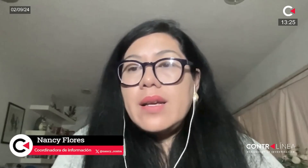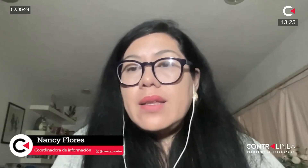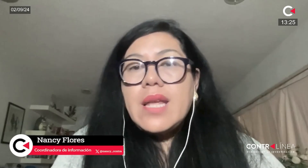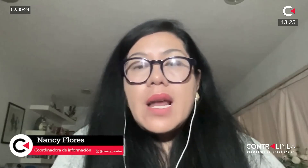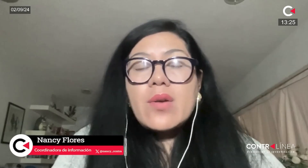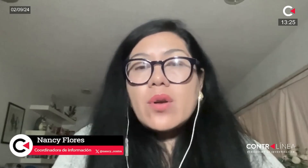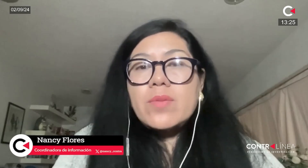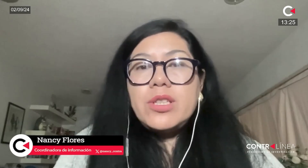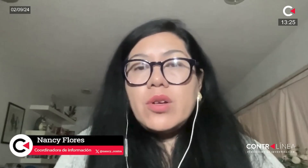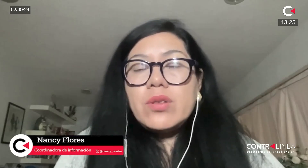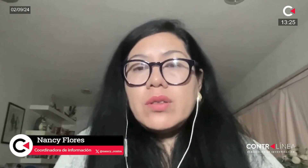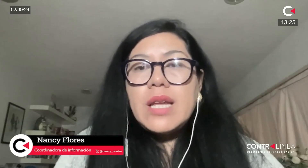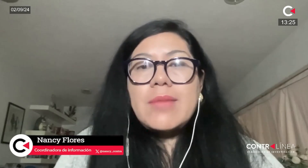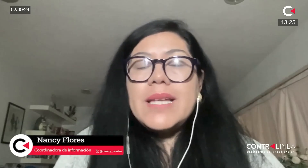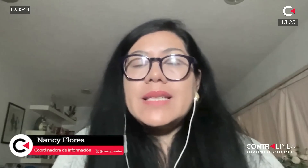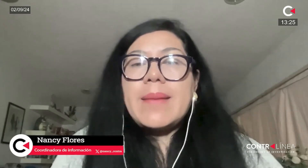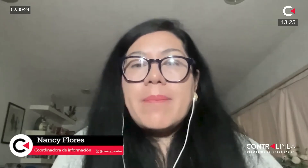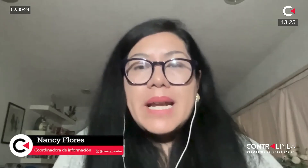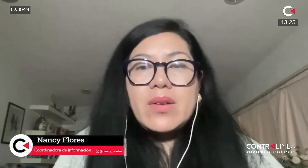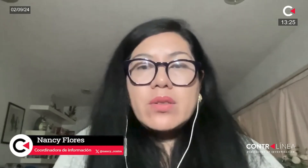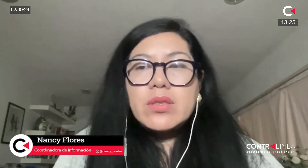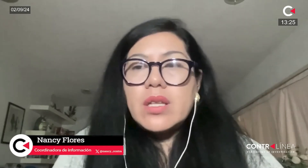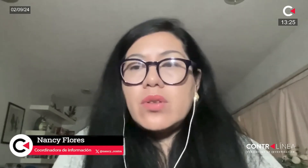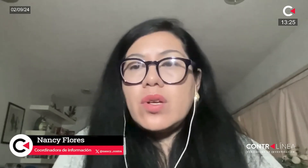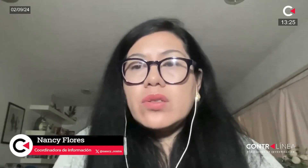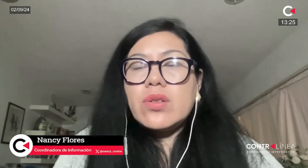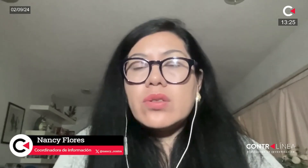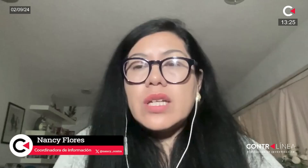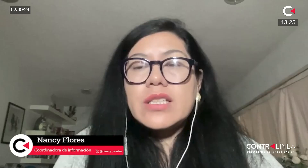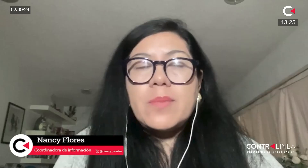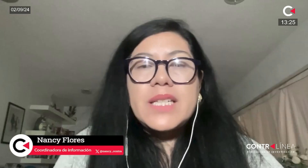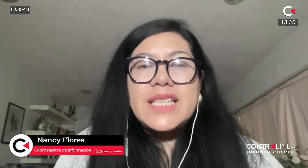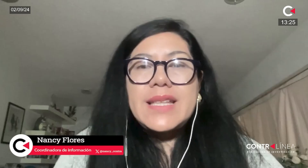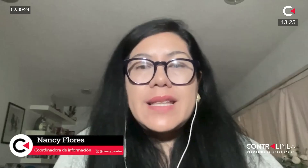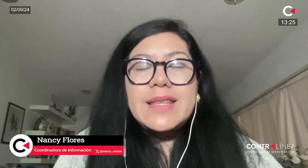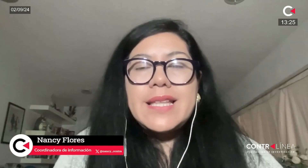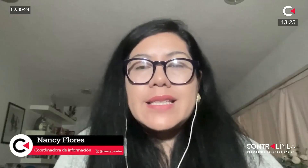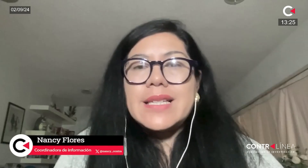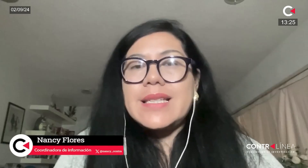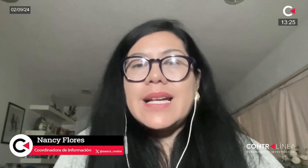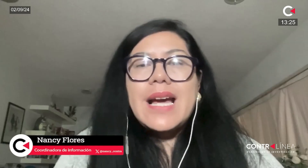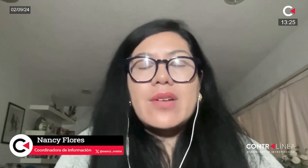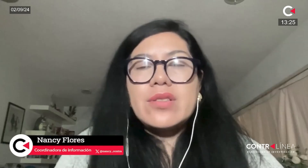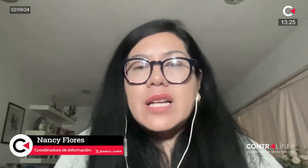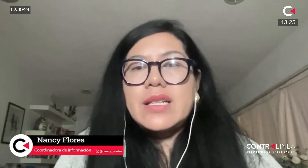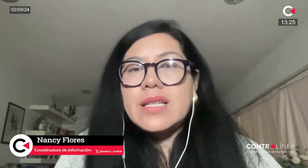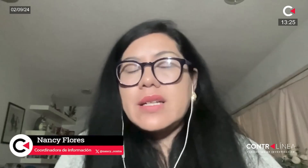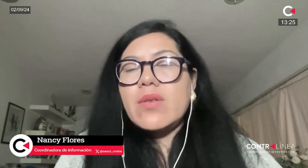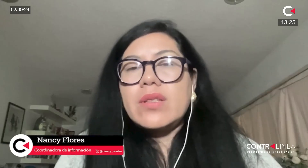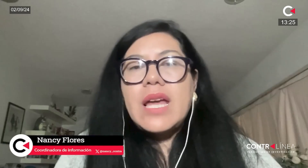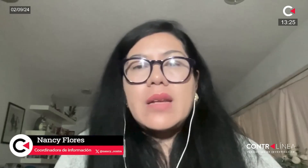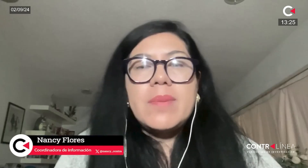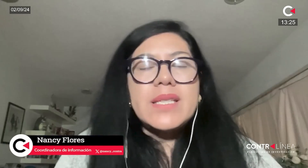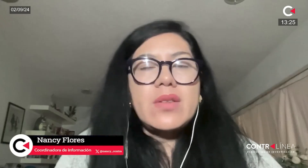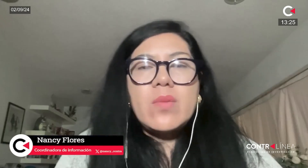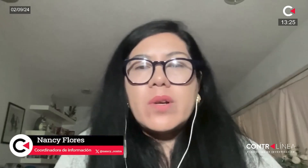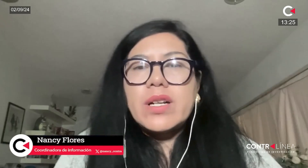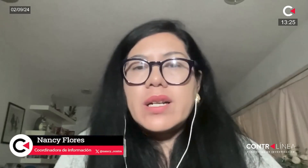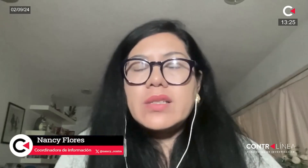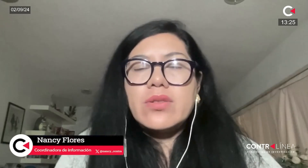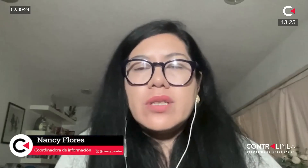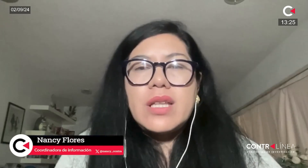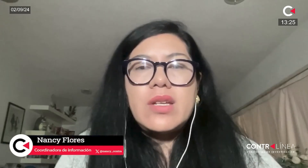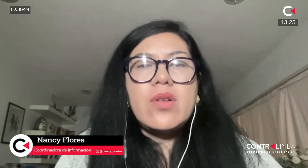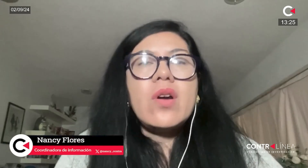lugar de la corrupción, del besamanos de todos los expresidentes, desde Carlos Salinas de Gortari, pasando